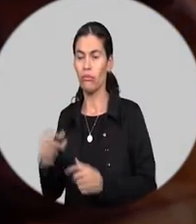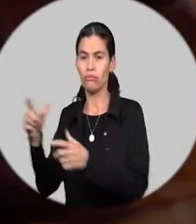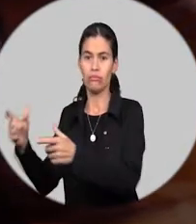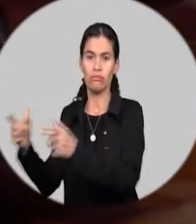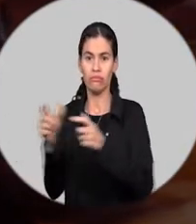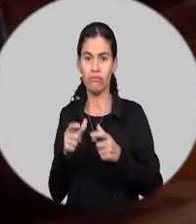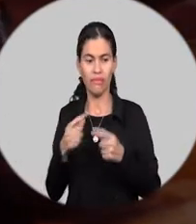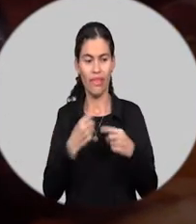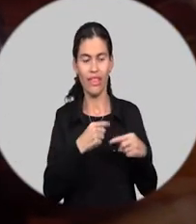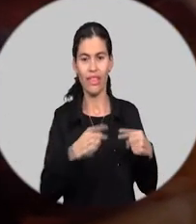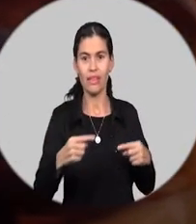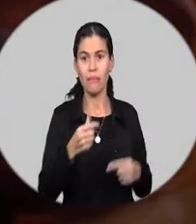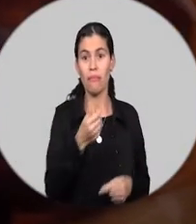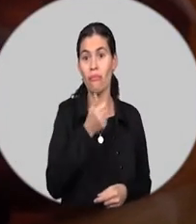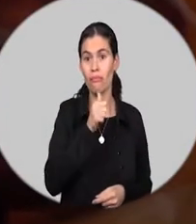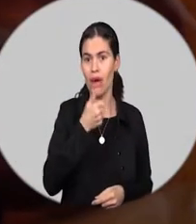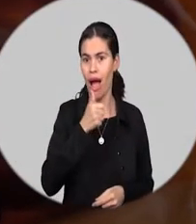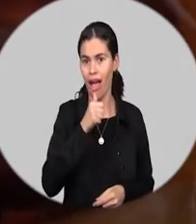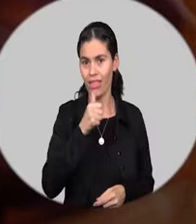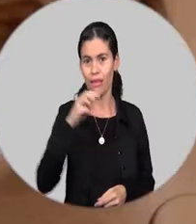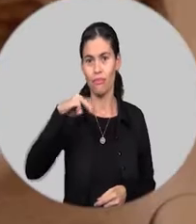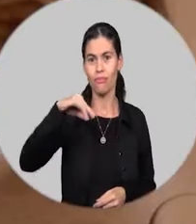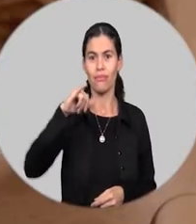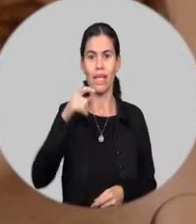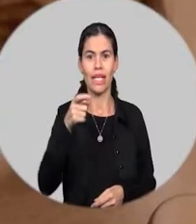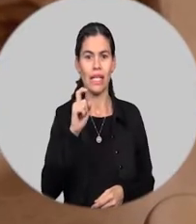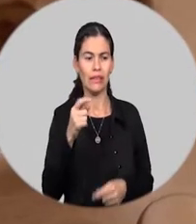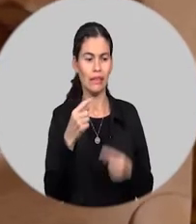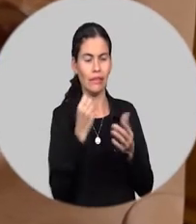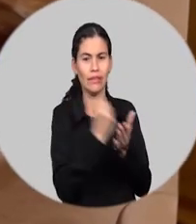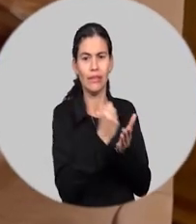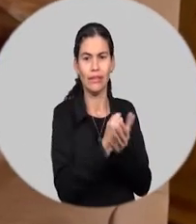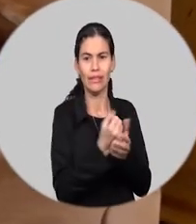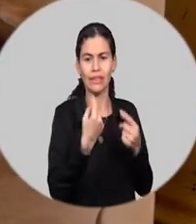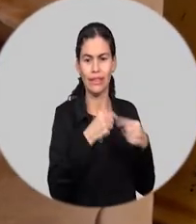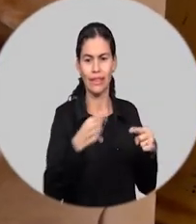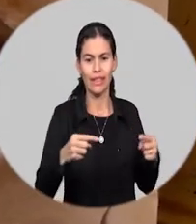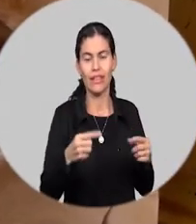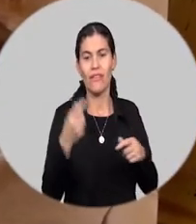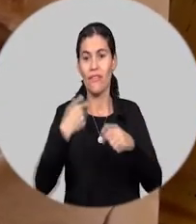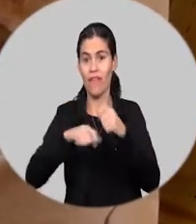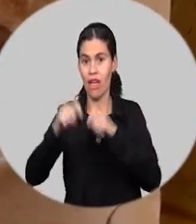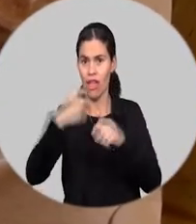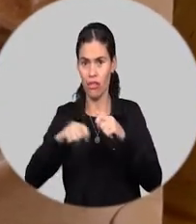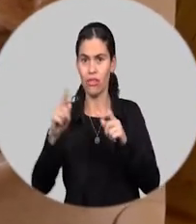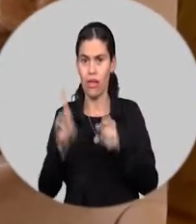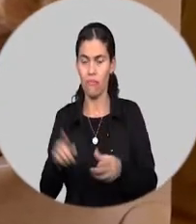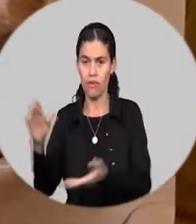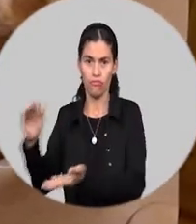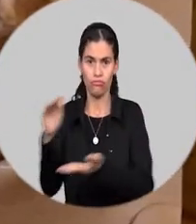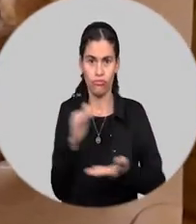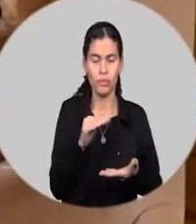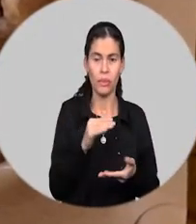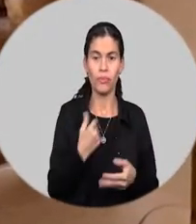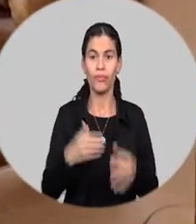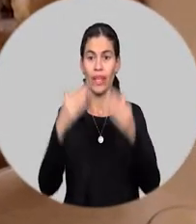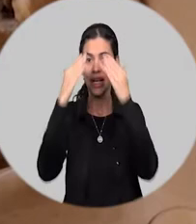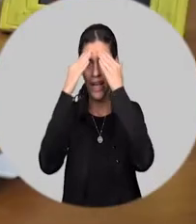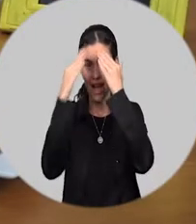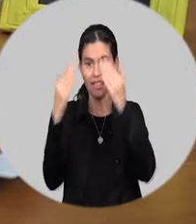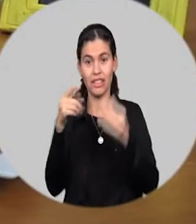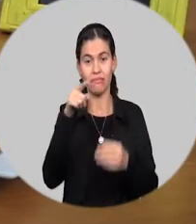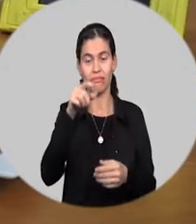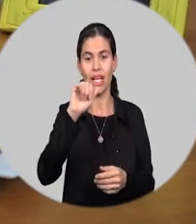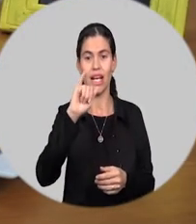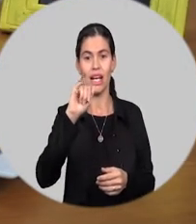que están, los mix de mate que están tan de moda ahora. Mix de mate, mix de los frutos secos. Gracias